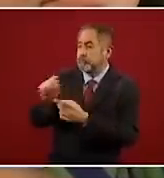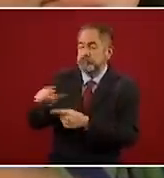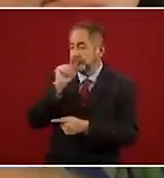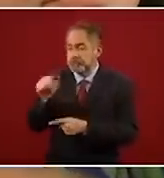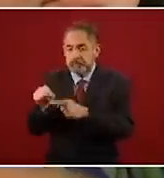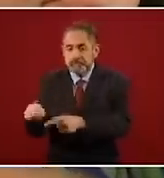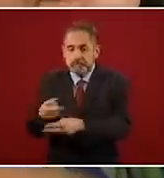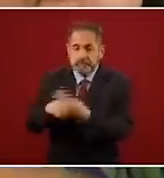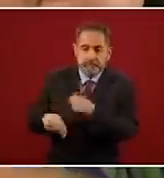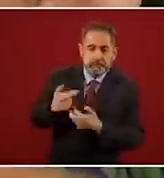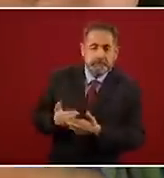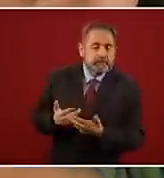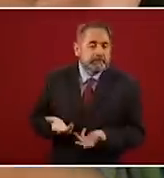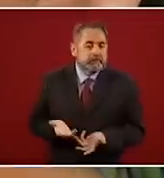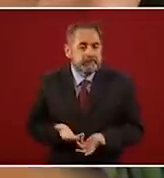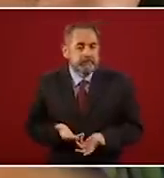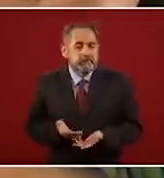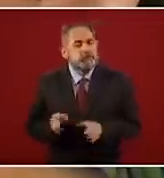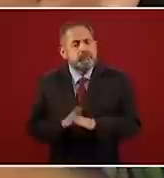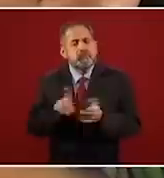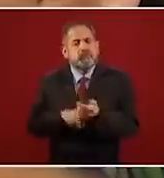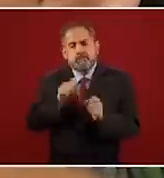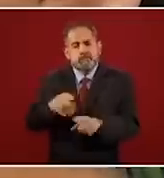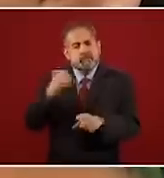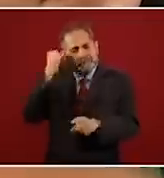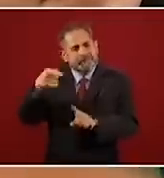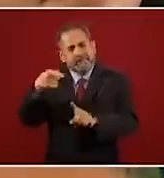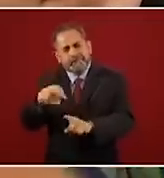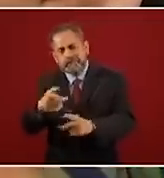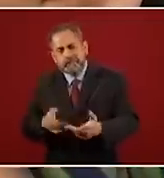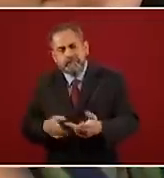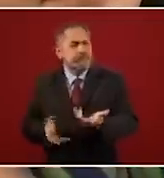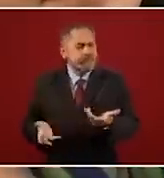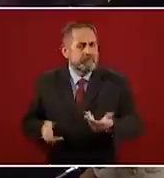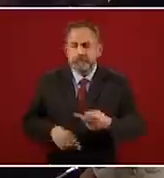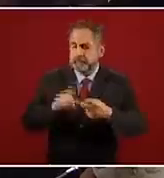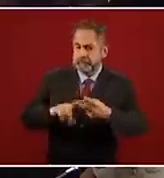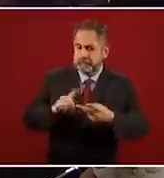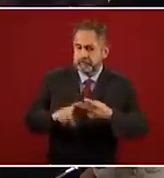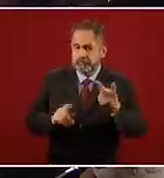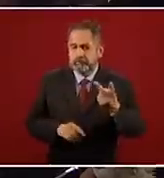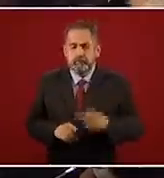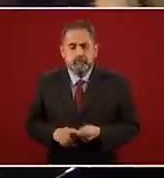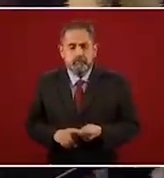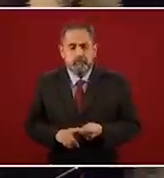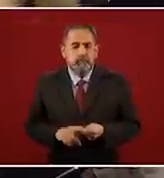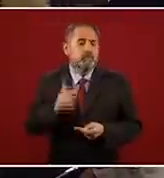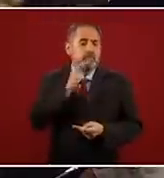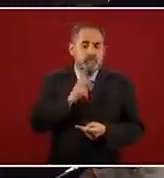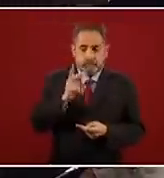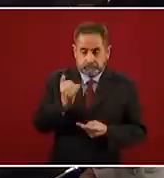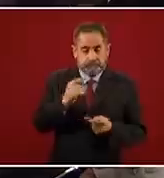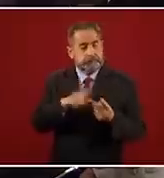Entonces, ¿por qué insistir con la misma estrategia? Lo segundo que quiero preguntar es qué tan prioritario es para Pemex y para el